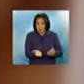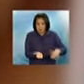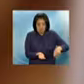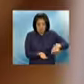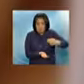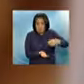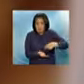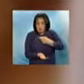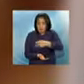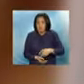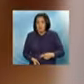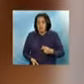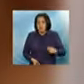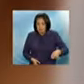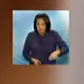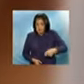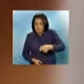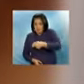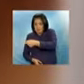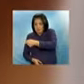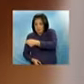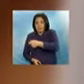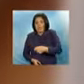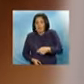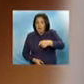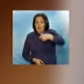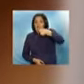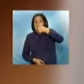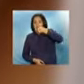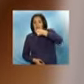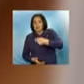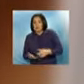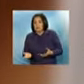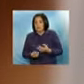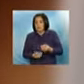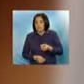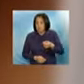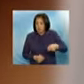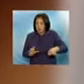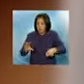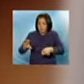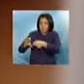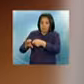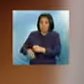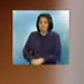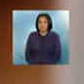pastor alemán, para darle de comer la boca con una cuchara.